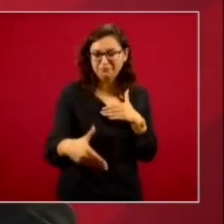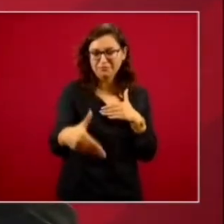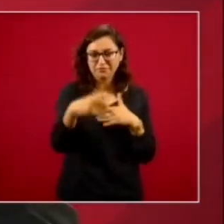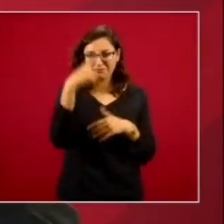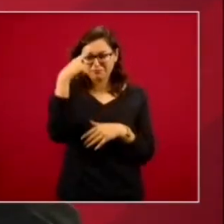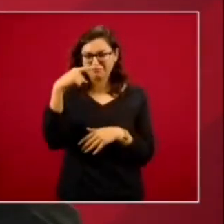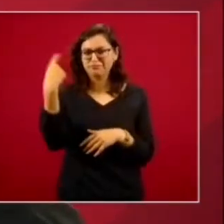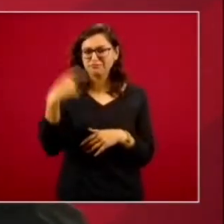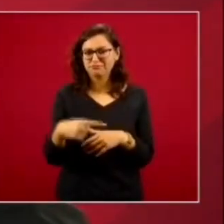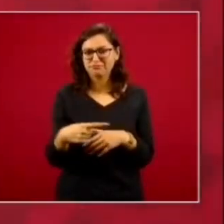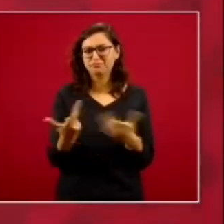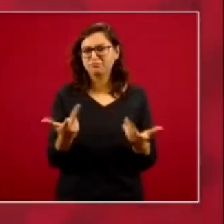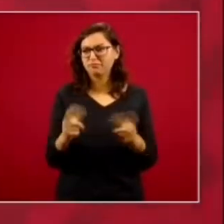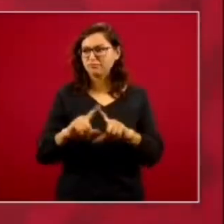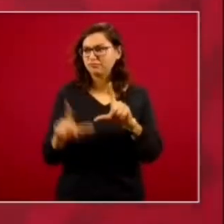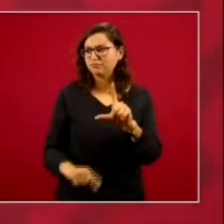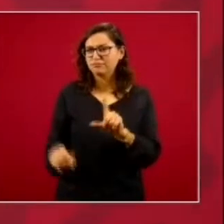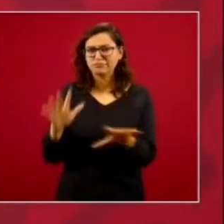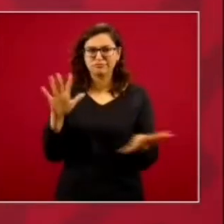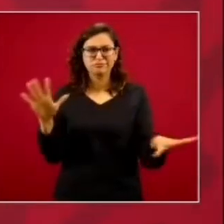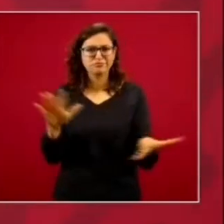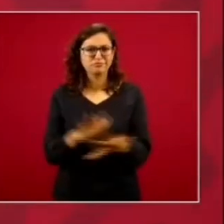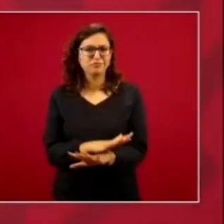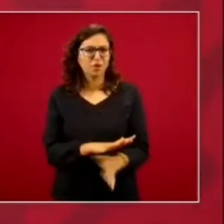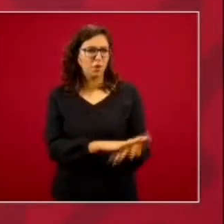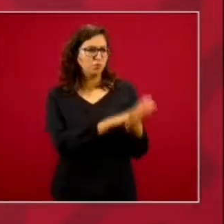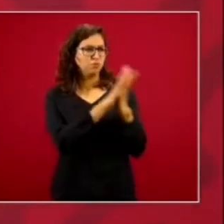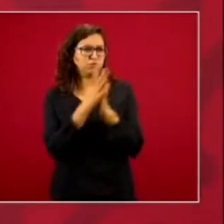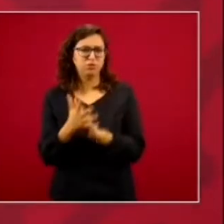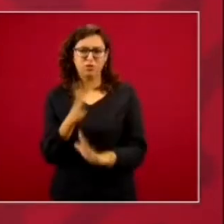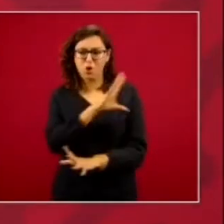llevar a la práctica una transformación de la vida pública